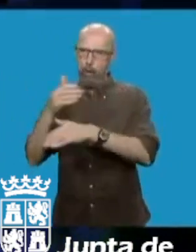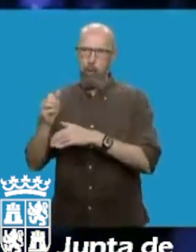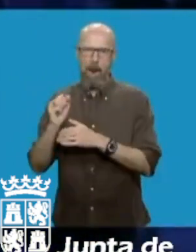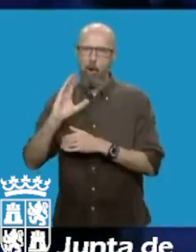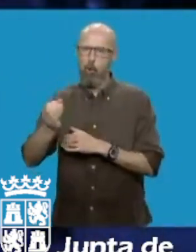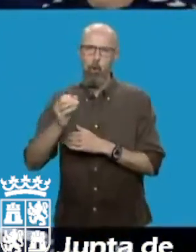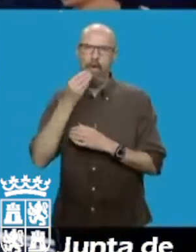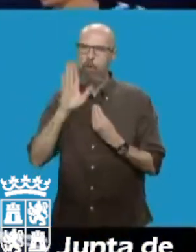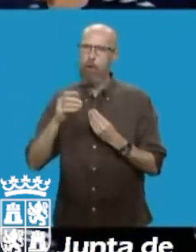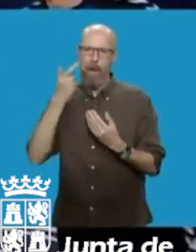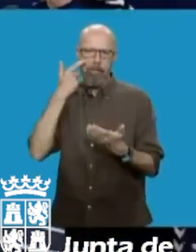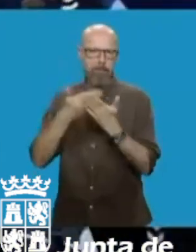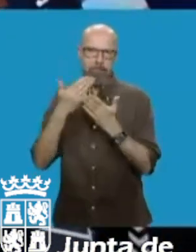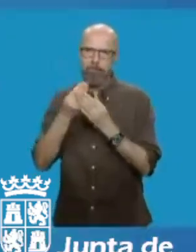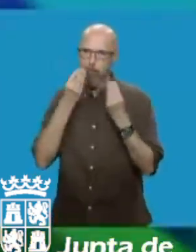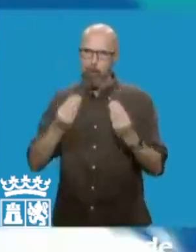velocidad.